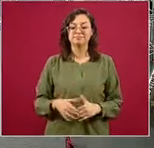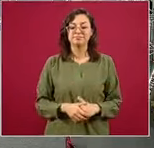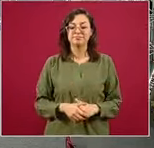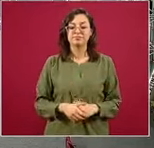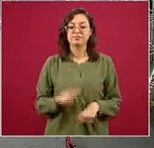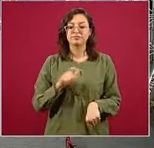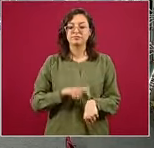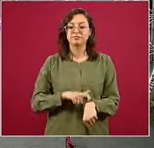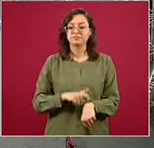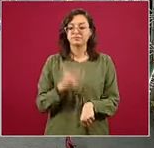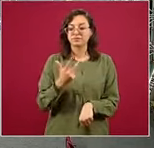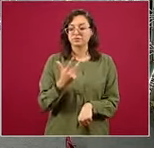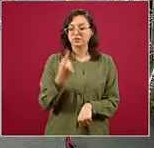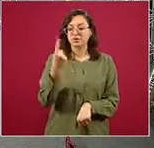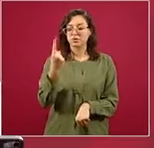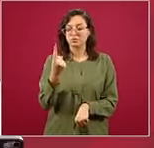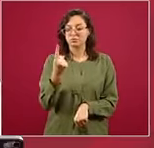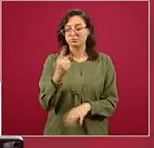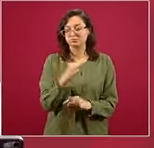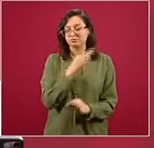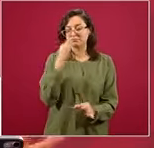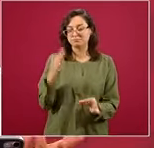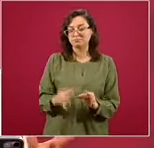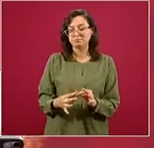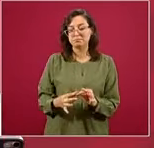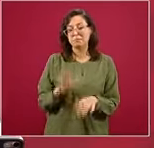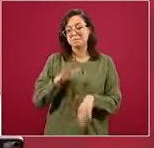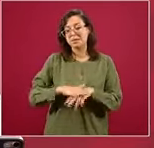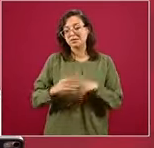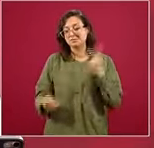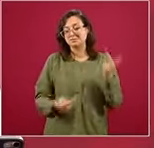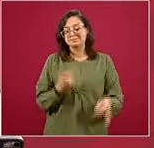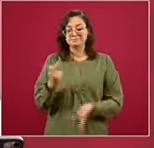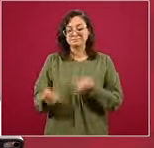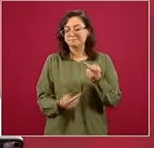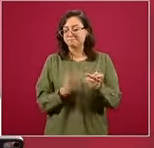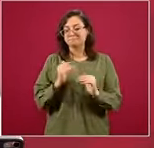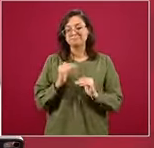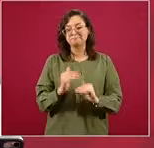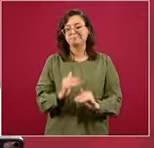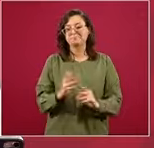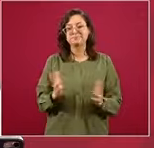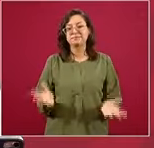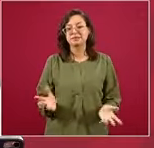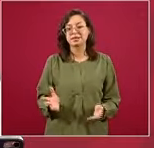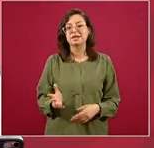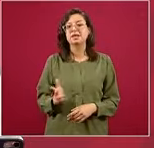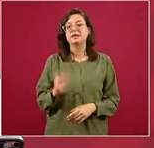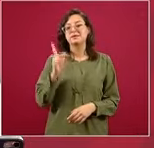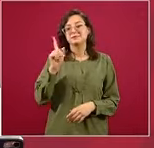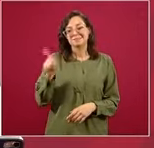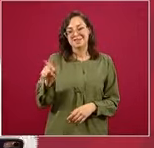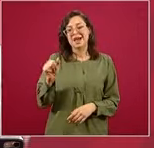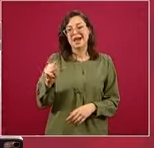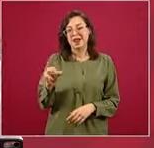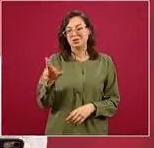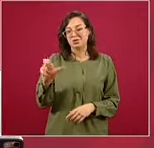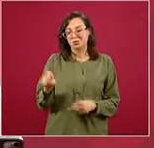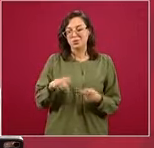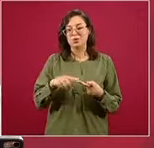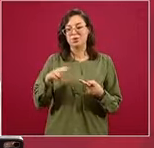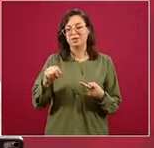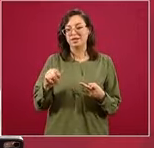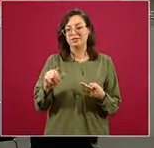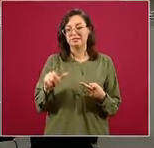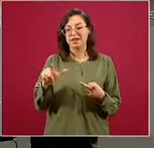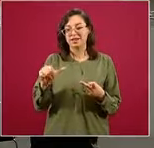las 20:01, ya no nos dio tiempo de algunas preguntas, pero mañana las tomamos. Arturo vuelve a quedar en la lista, Natalia y